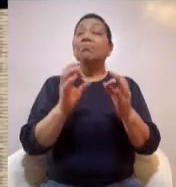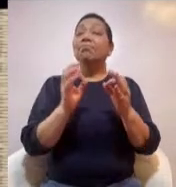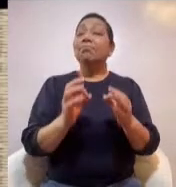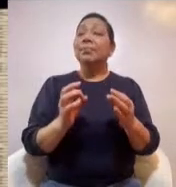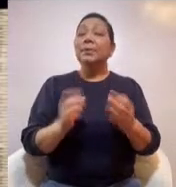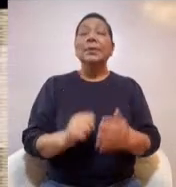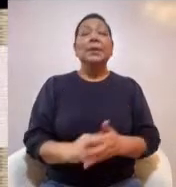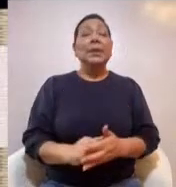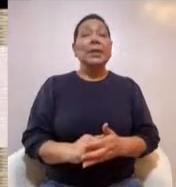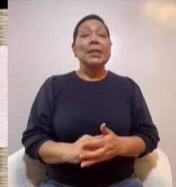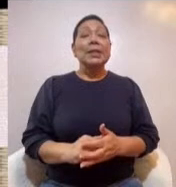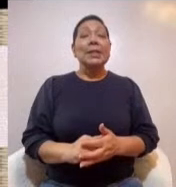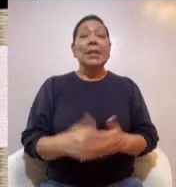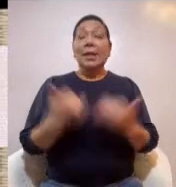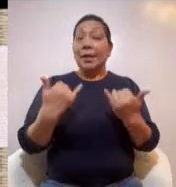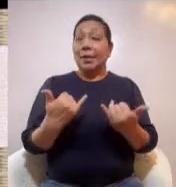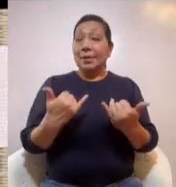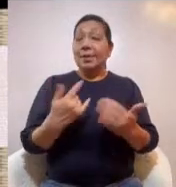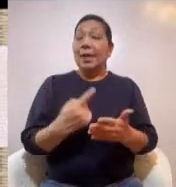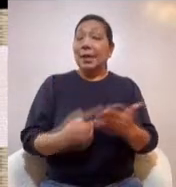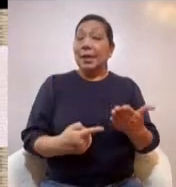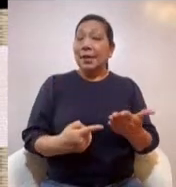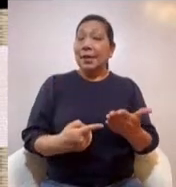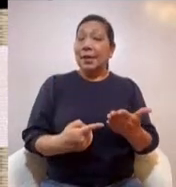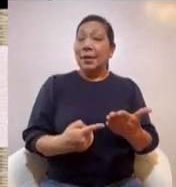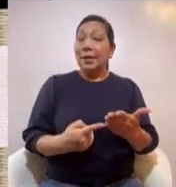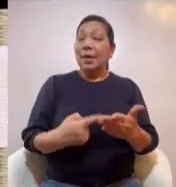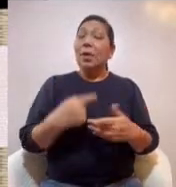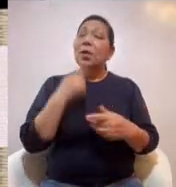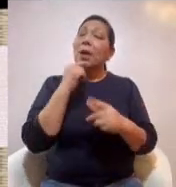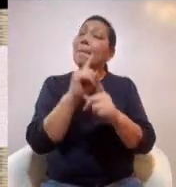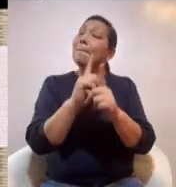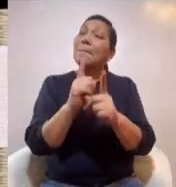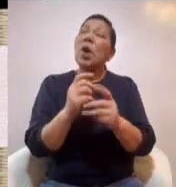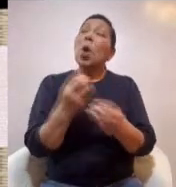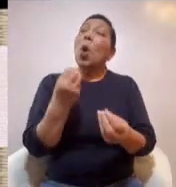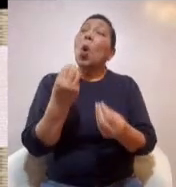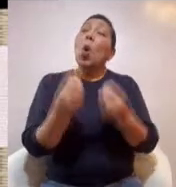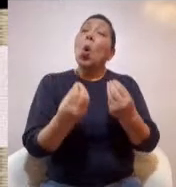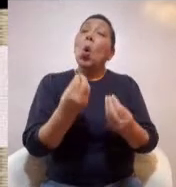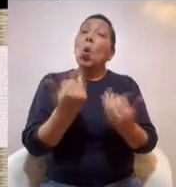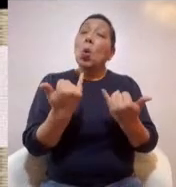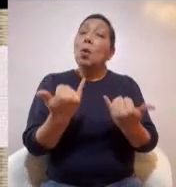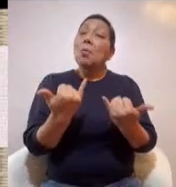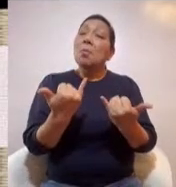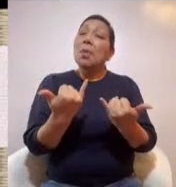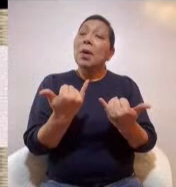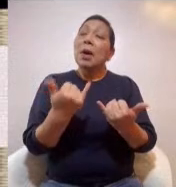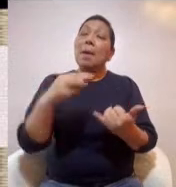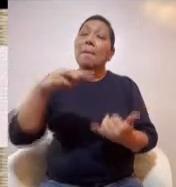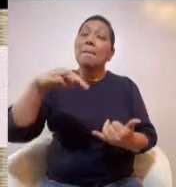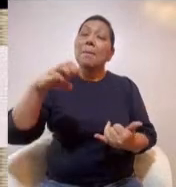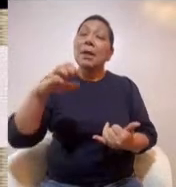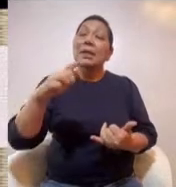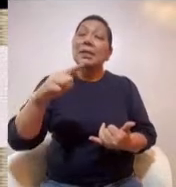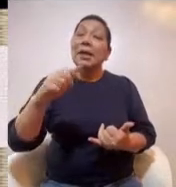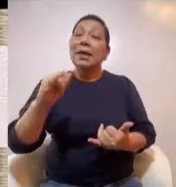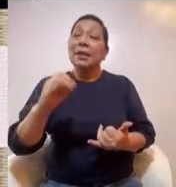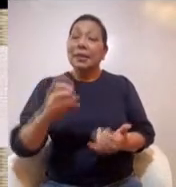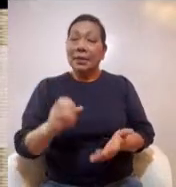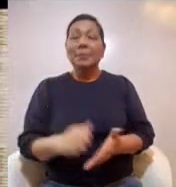la mujer. Precisamente eso es lo que la siguiente pregunta, ¿no? ¿Cómo funciona el